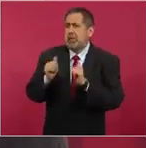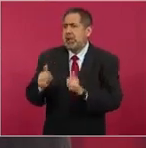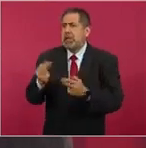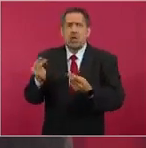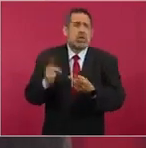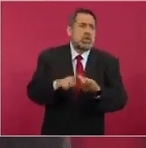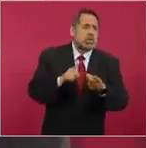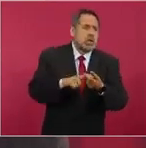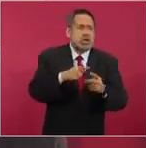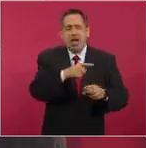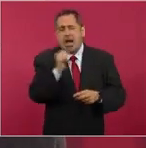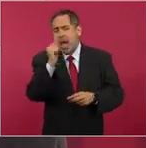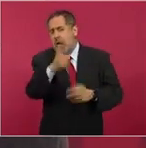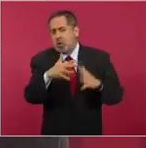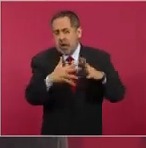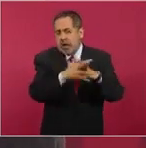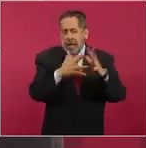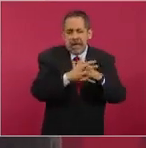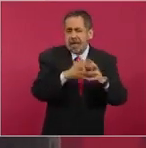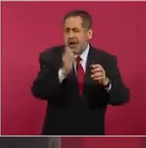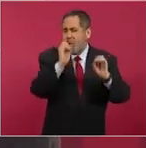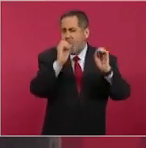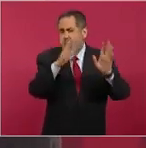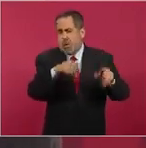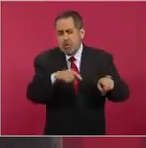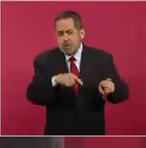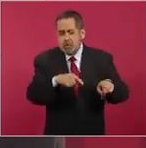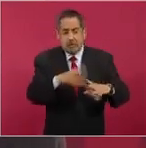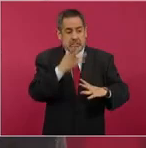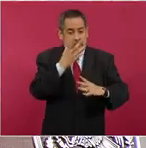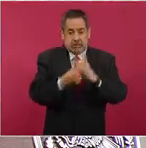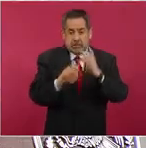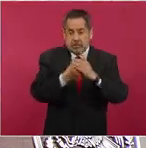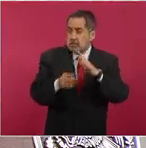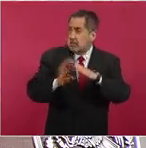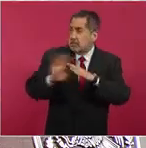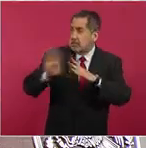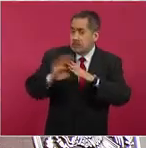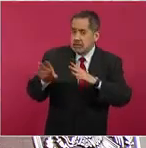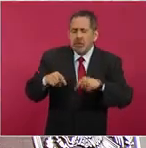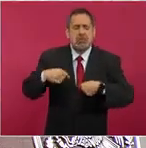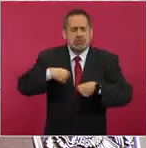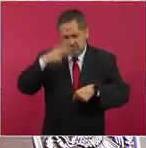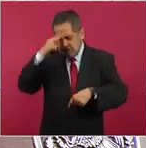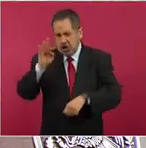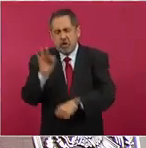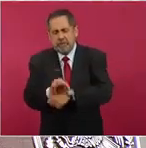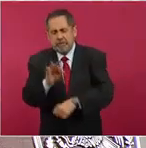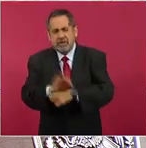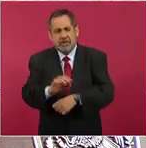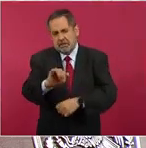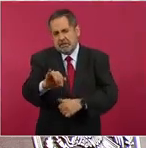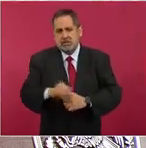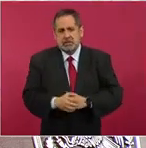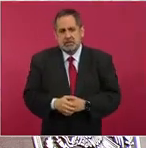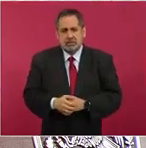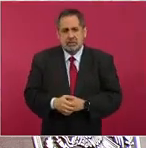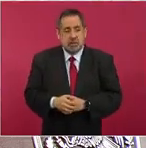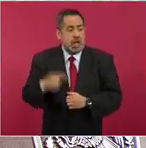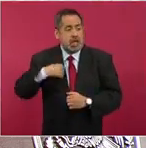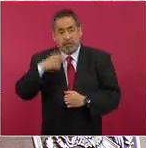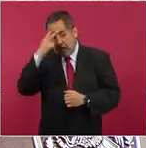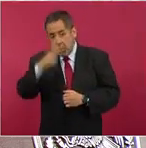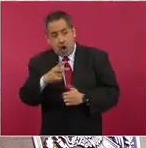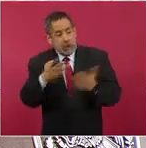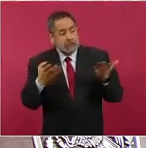frente a la guerra y a las confrontaciones. No vamos a cerrar el